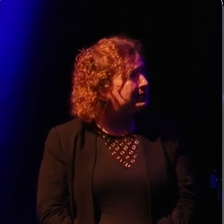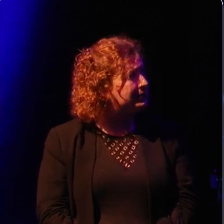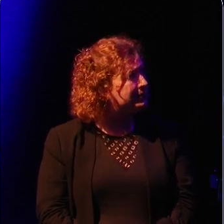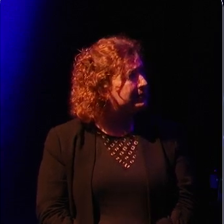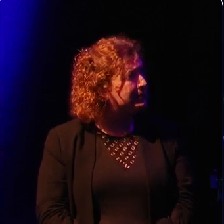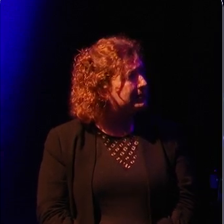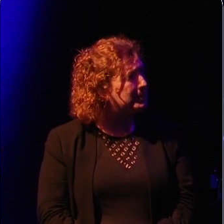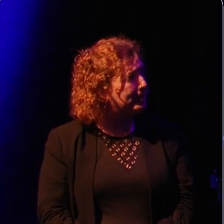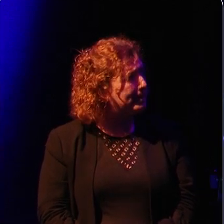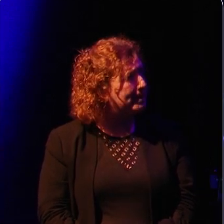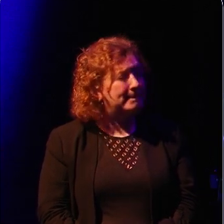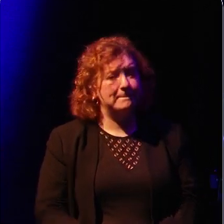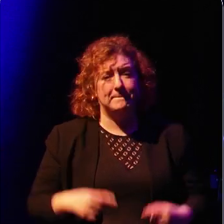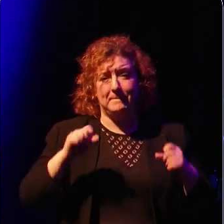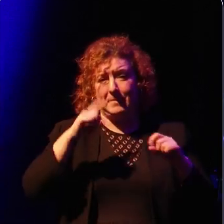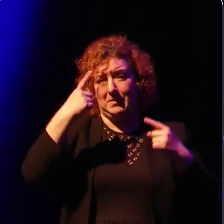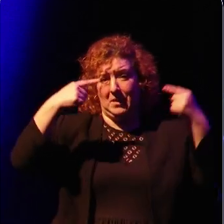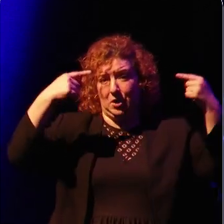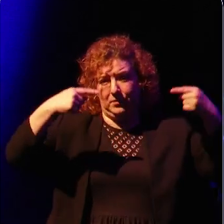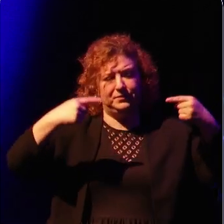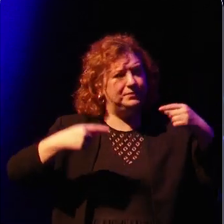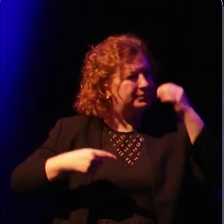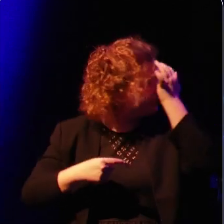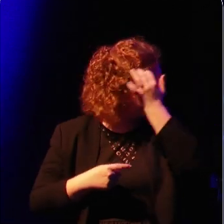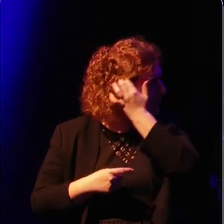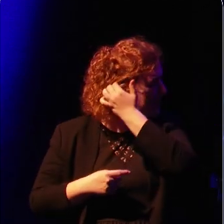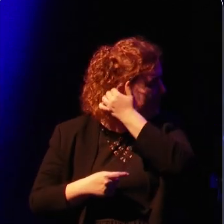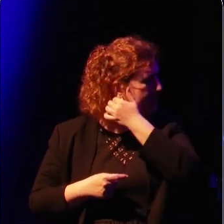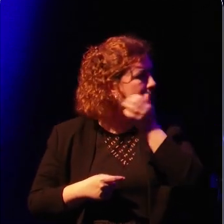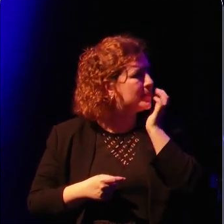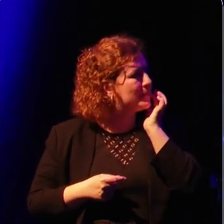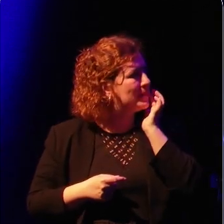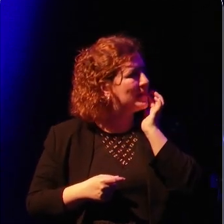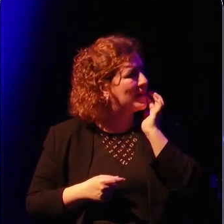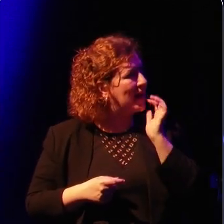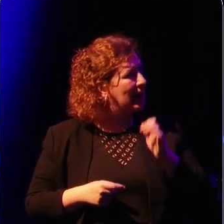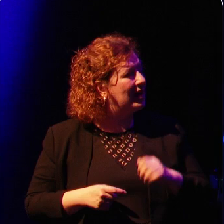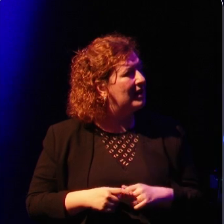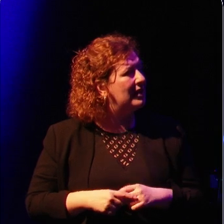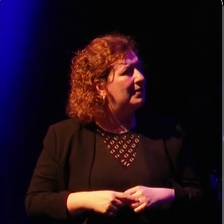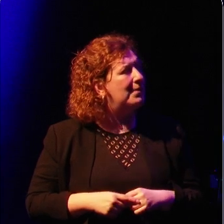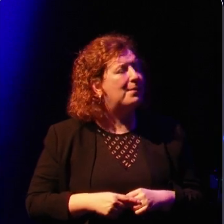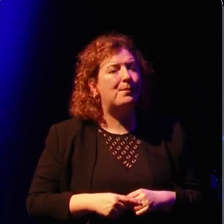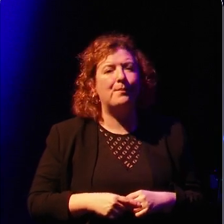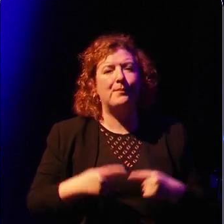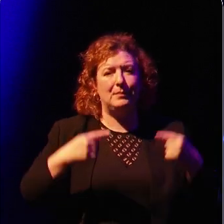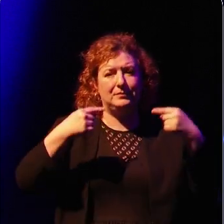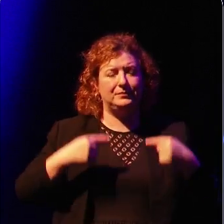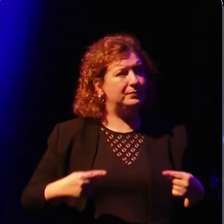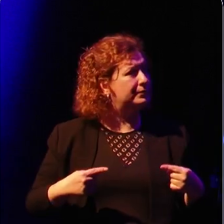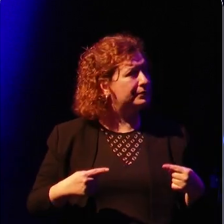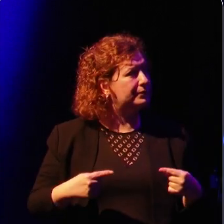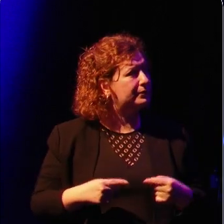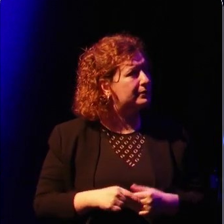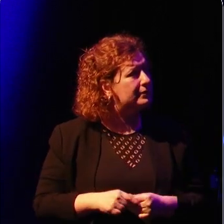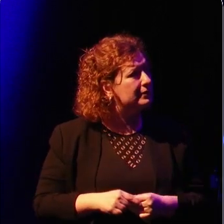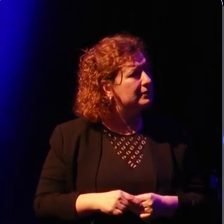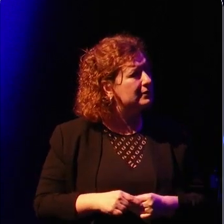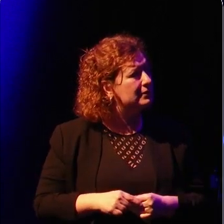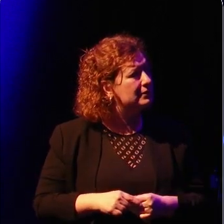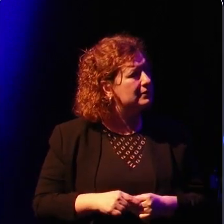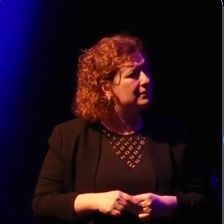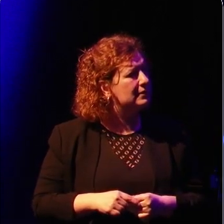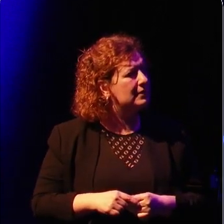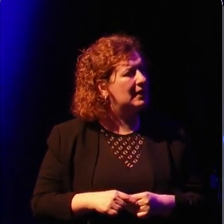This Person Does Not Exist y tenéis This Cat, tenéis This Horse,